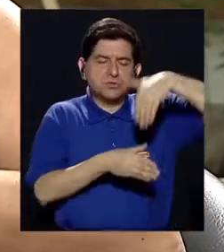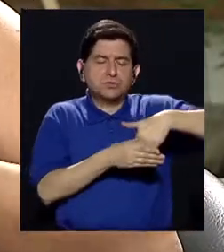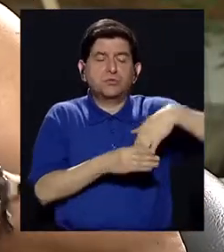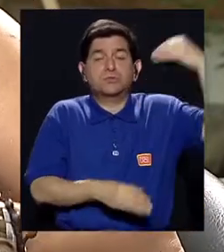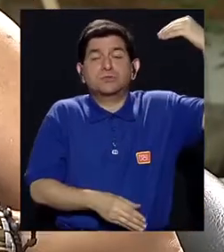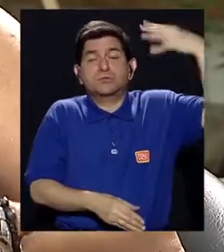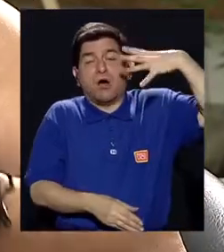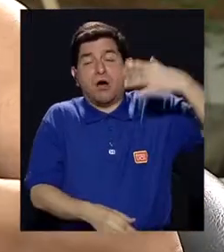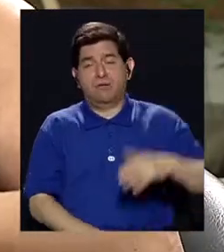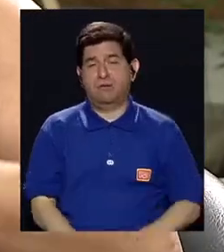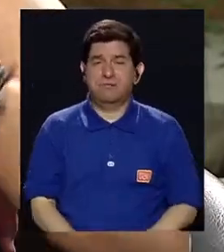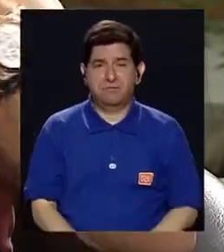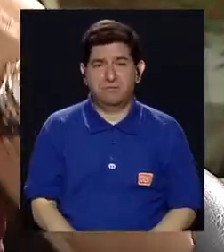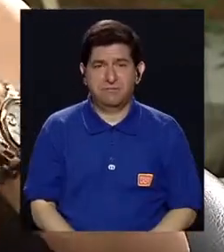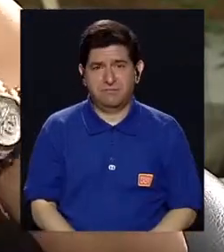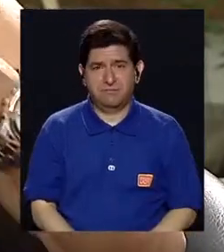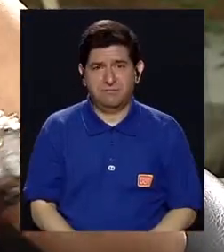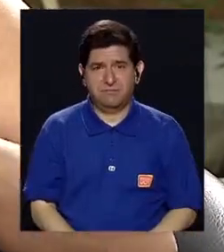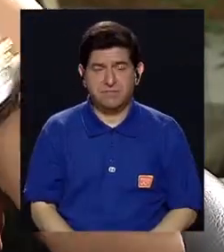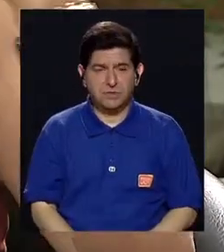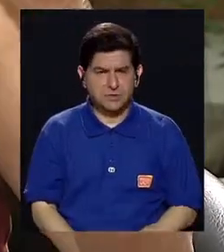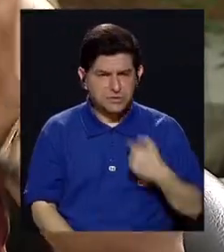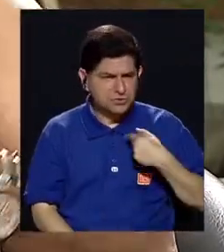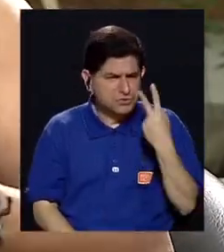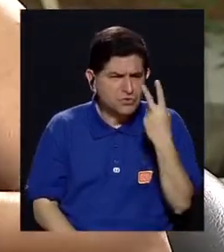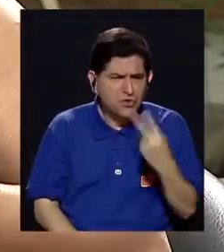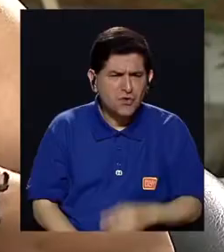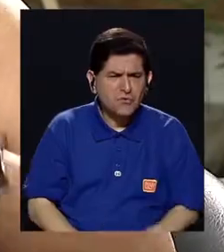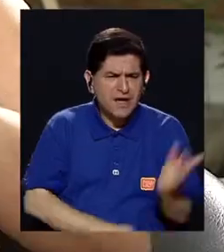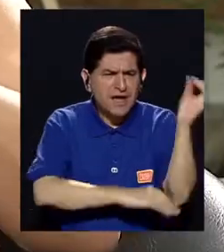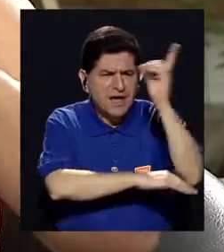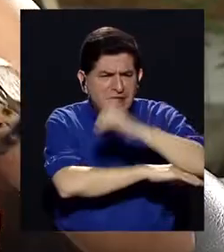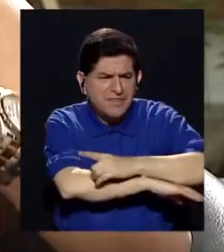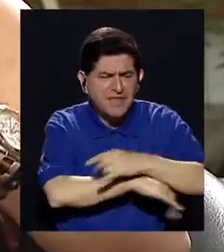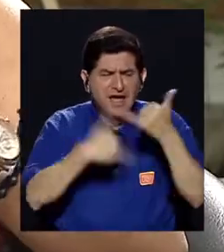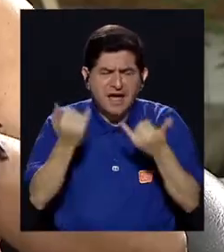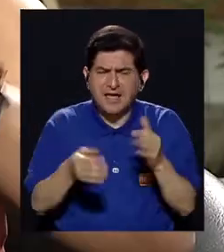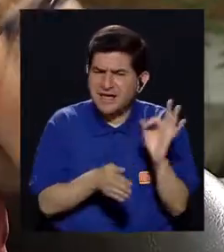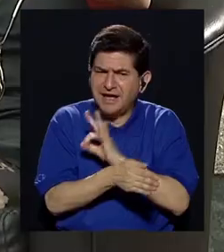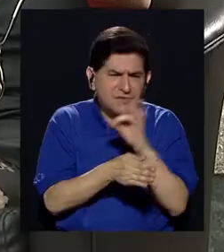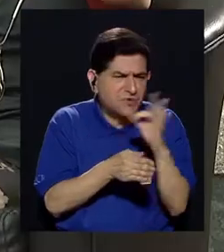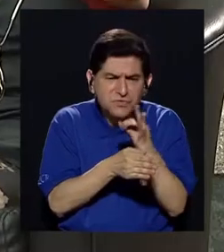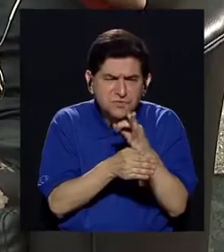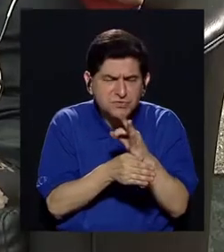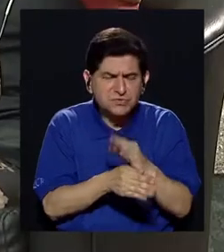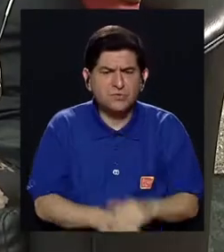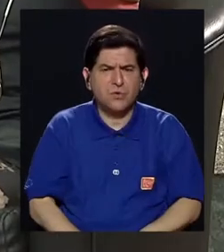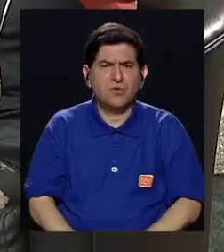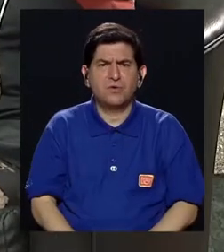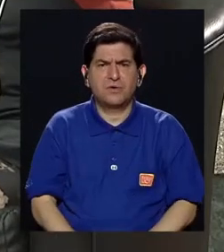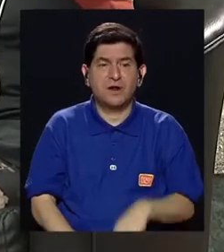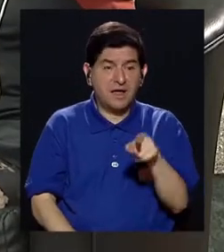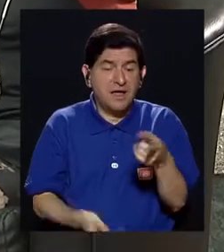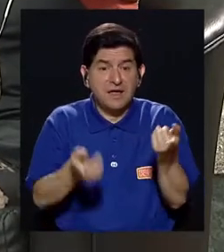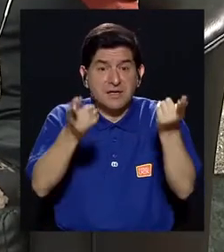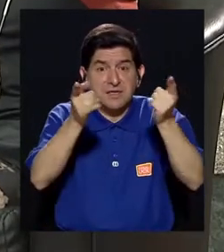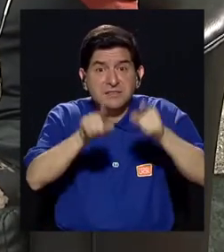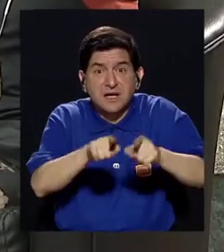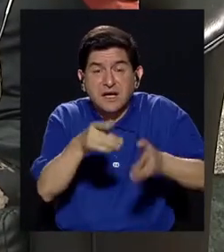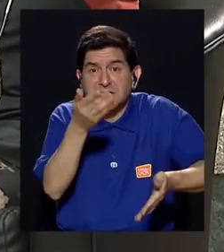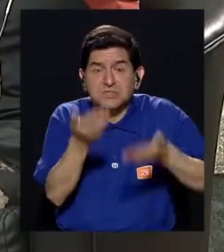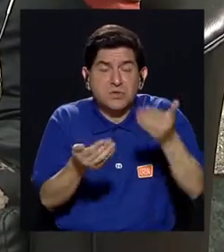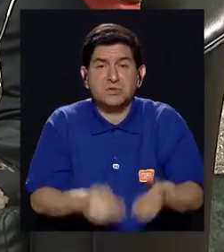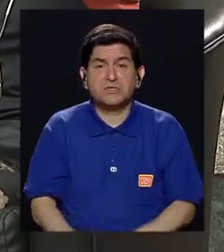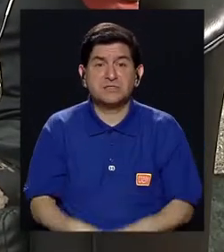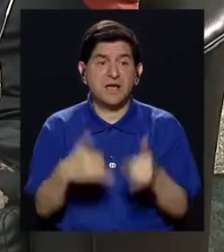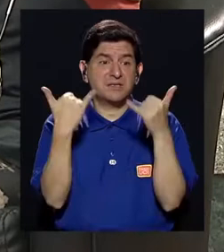guantera llevando sol, caduco, y no me fijo en la fecha de cuando caduca, y su fecha de caducación fue,